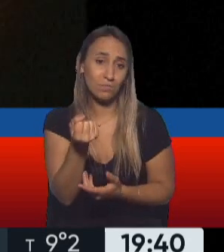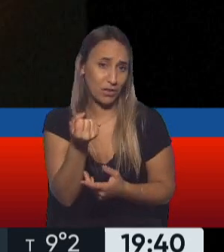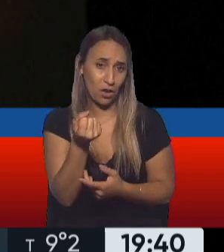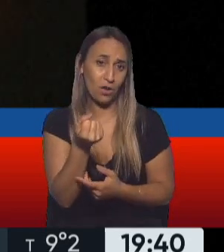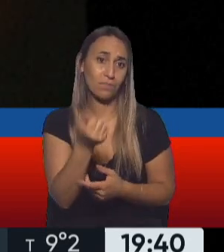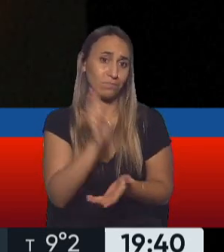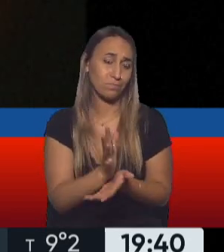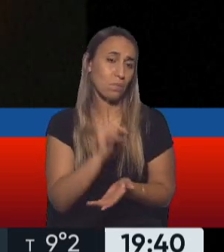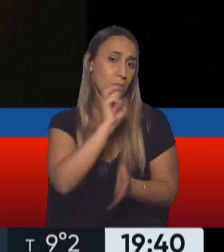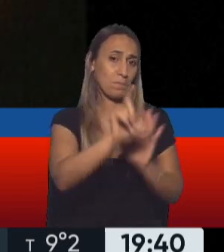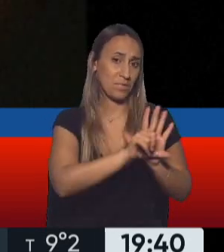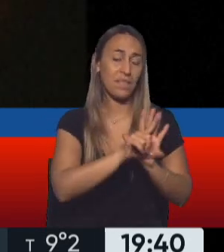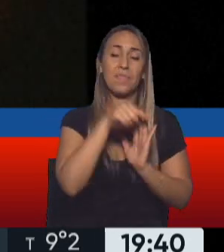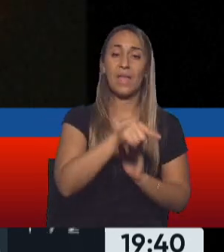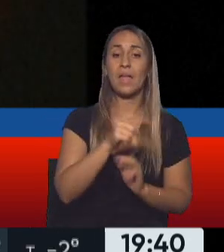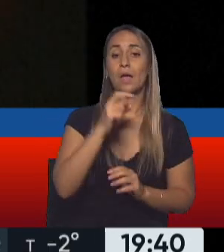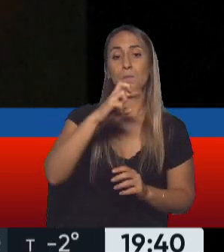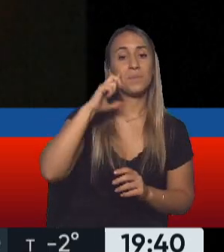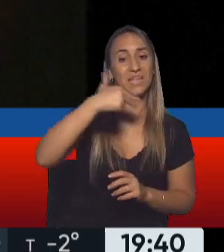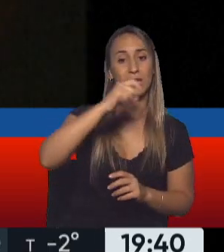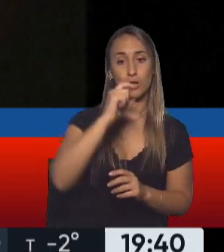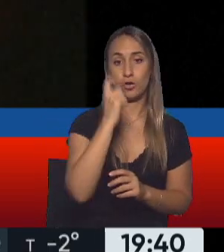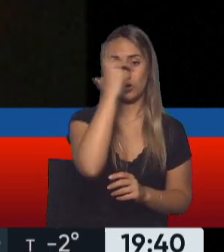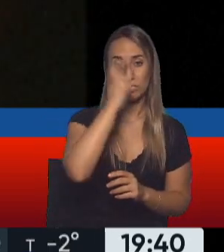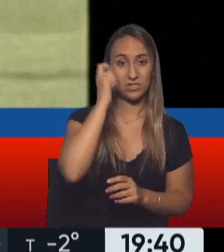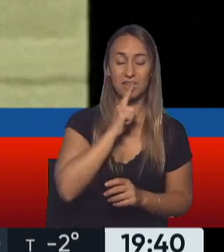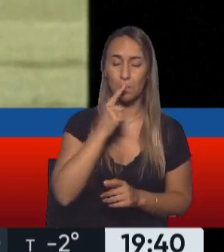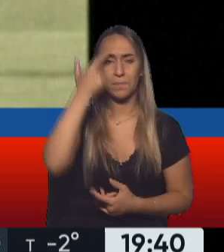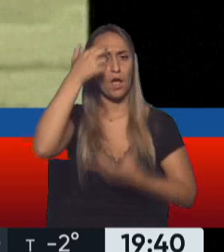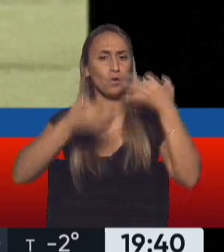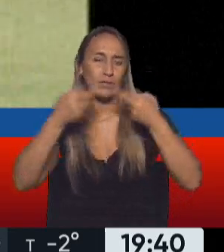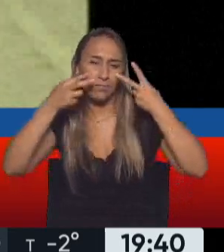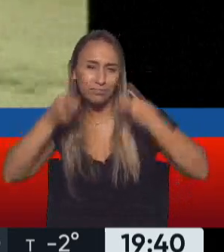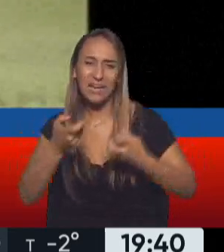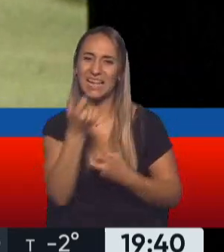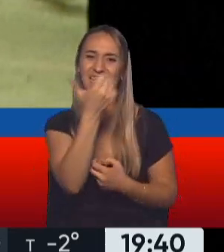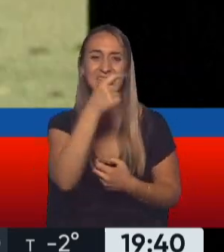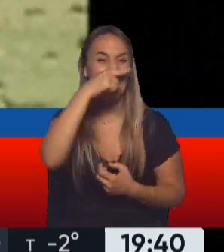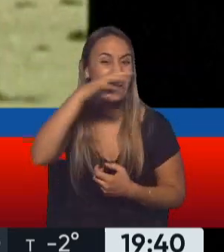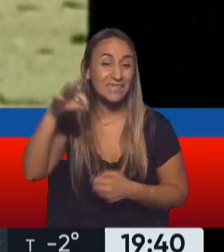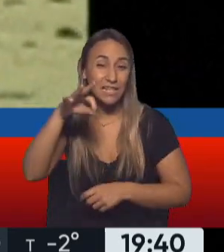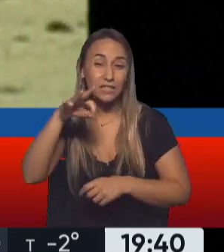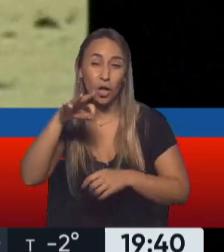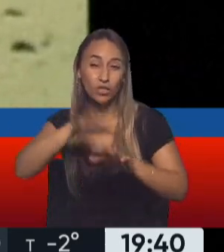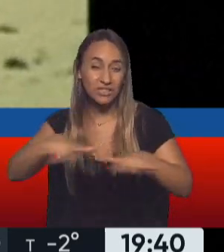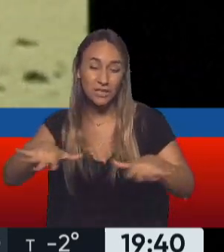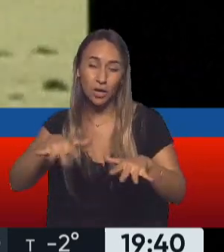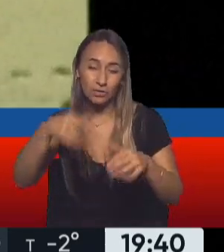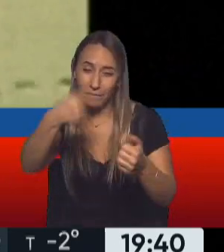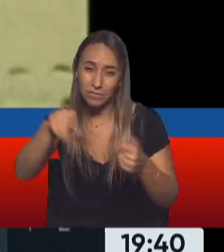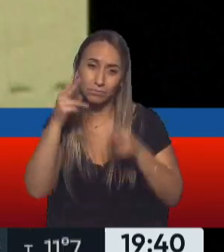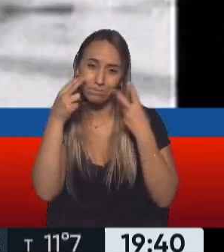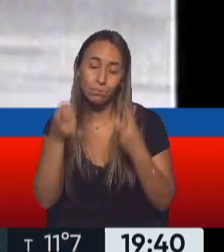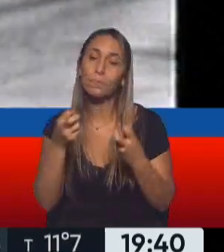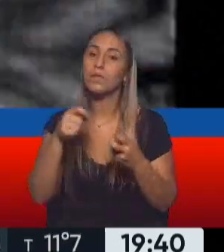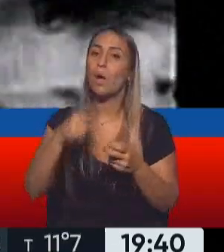Pinochet. El Poder Judicial de Chile investiga alrededor de 700 casos. La iniciativa estará a prueba